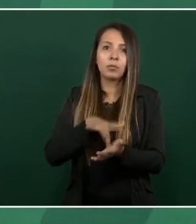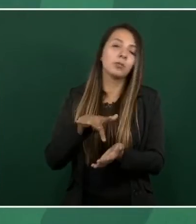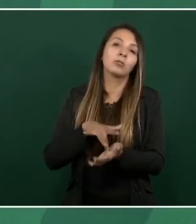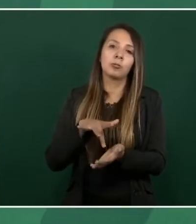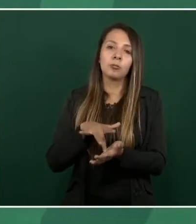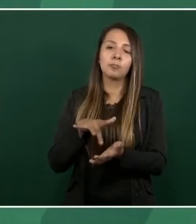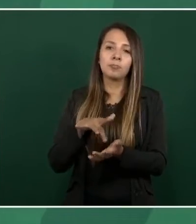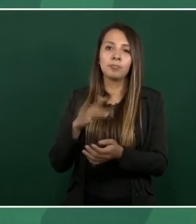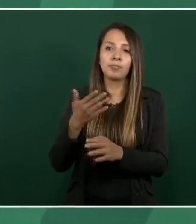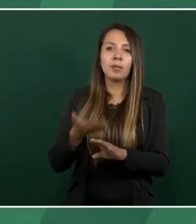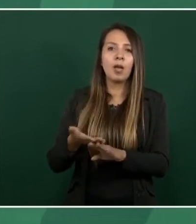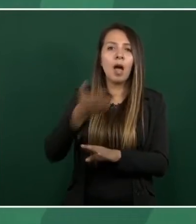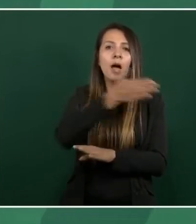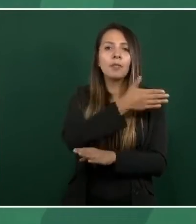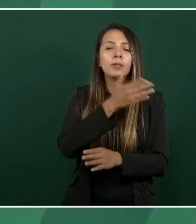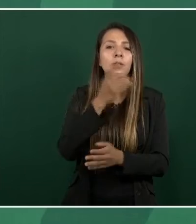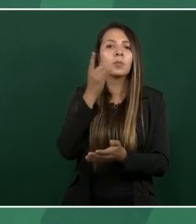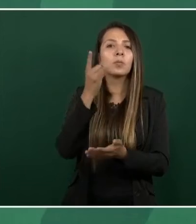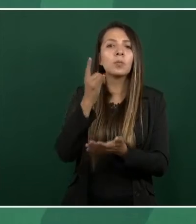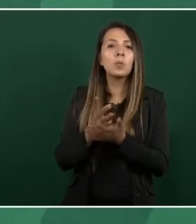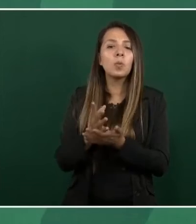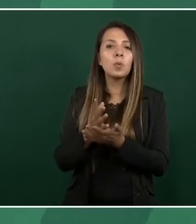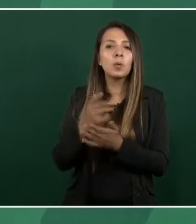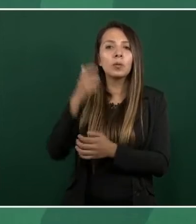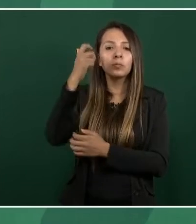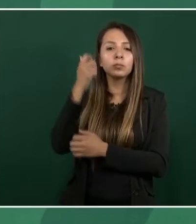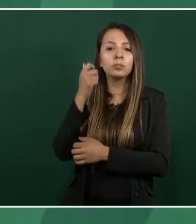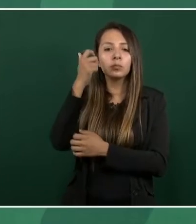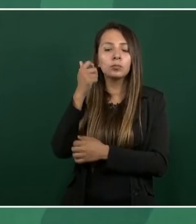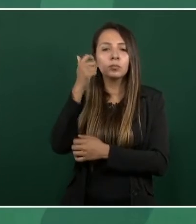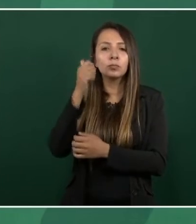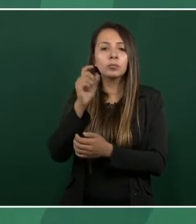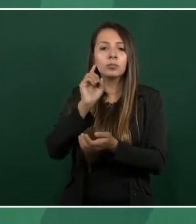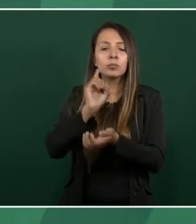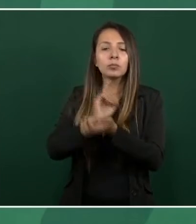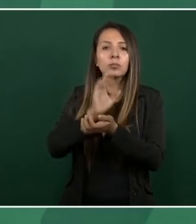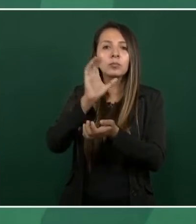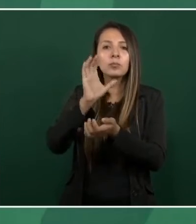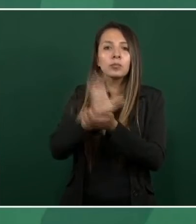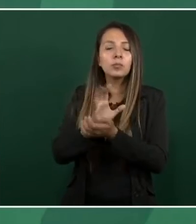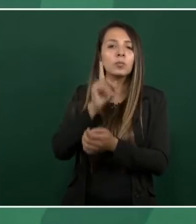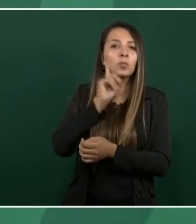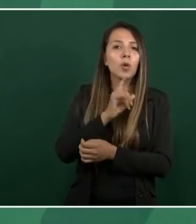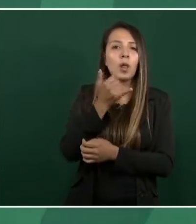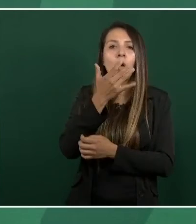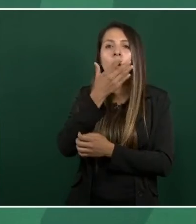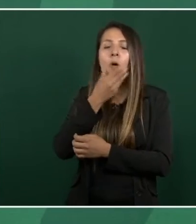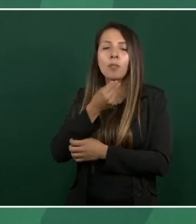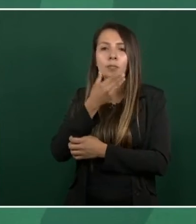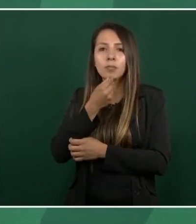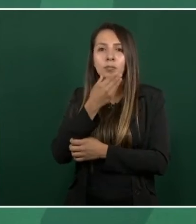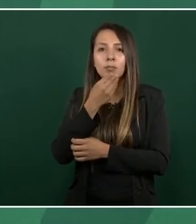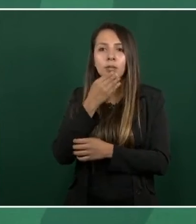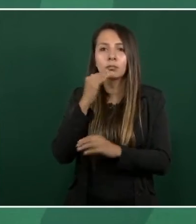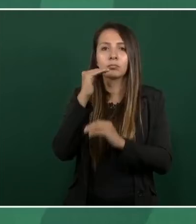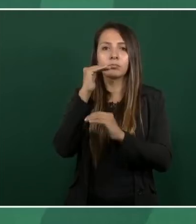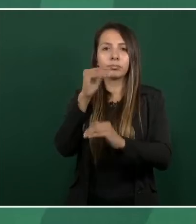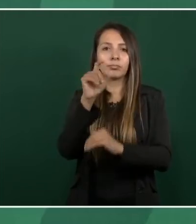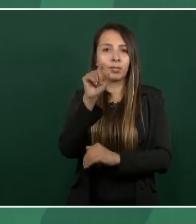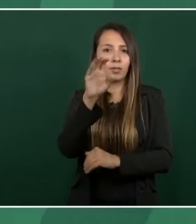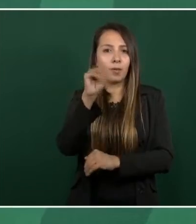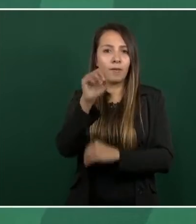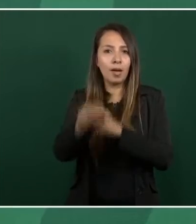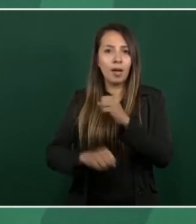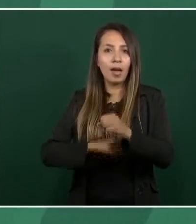solo se entregaba la pensión a discapacitados, mujeres y hombres, hasta los 29 años. Y